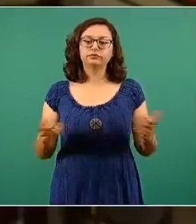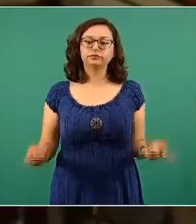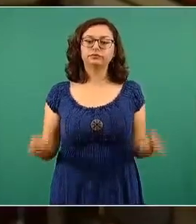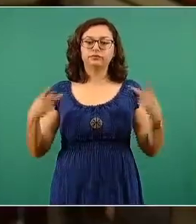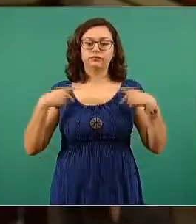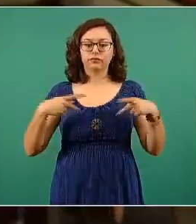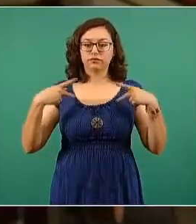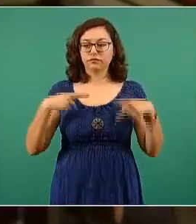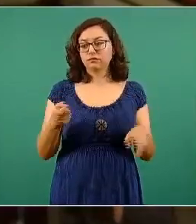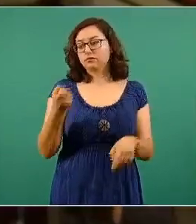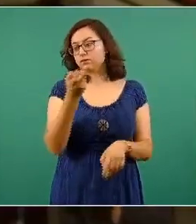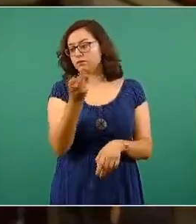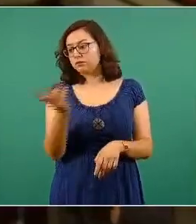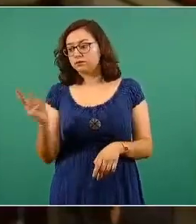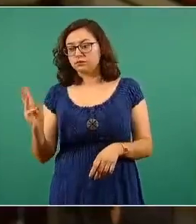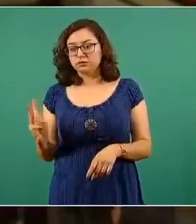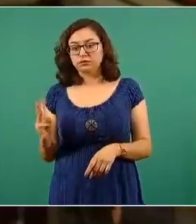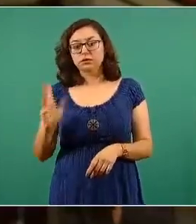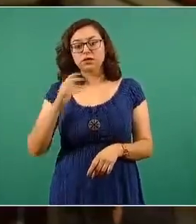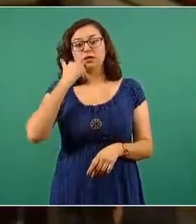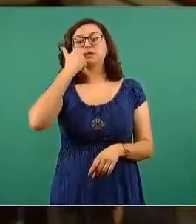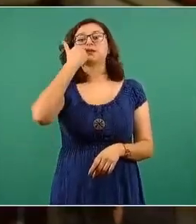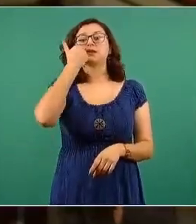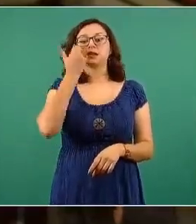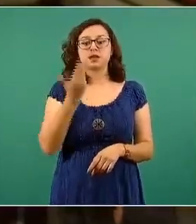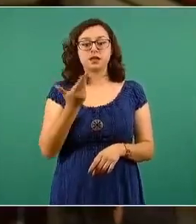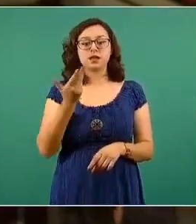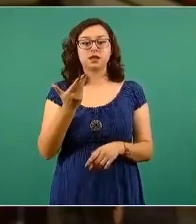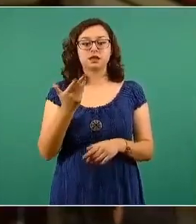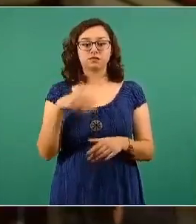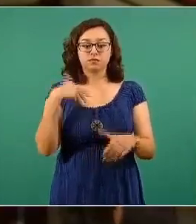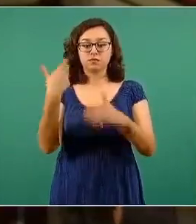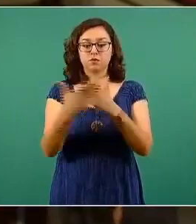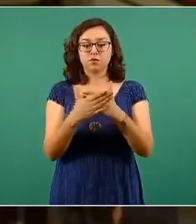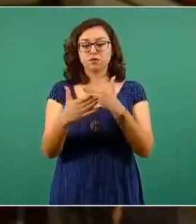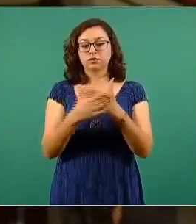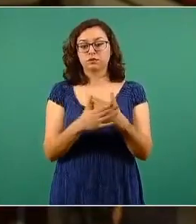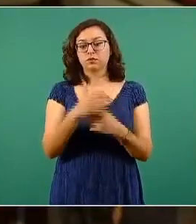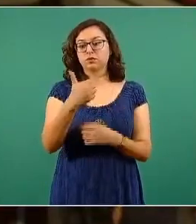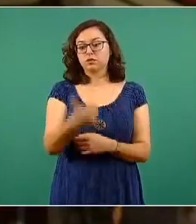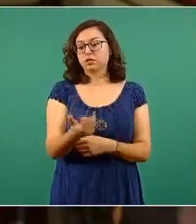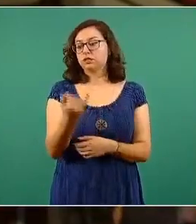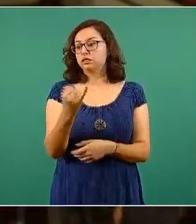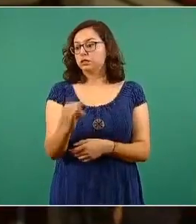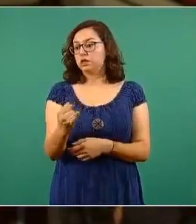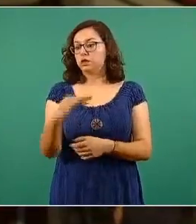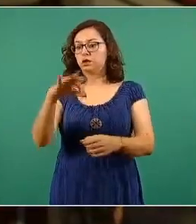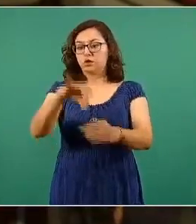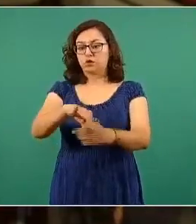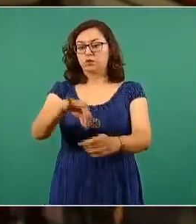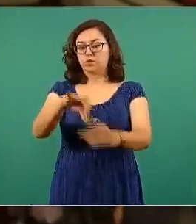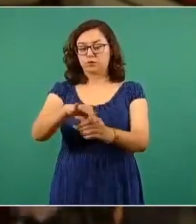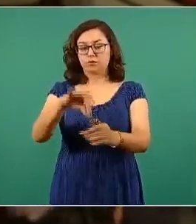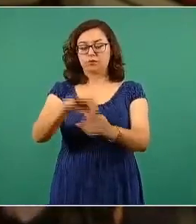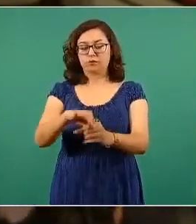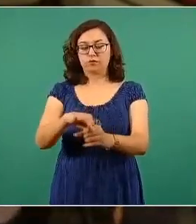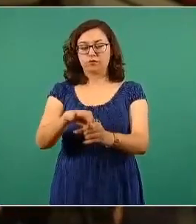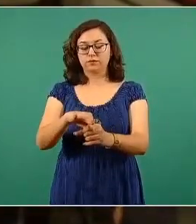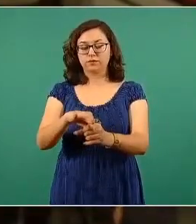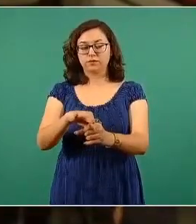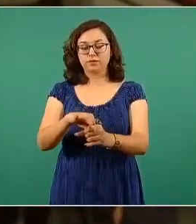y disponibilidad para poder participar en las próximas elecciones, esto relacionado a las elecciones y al